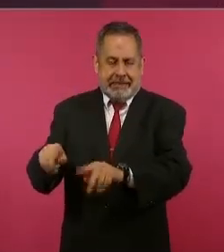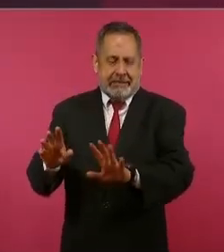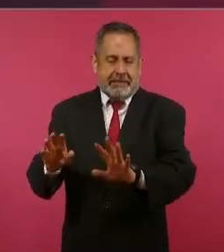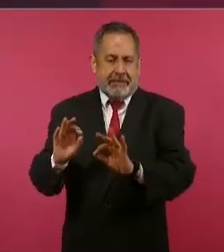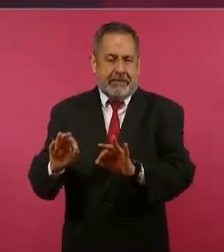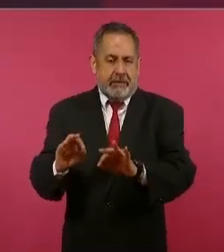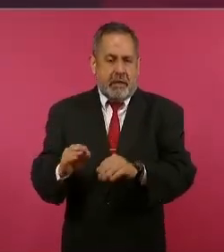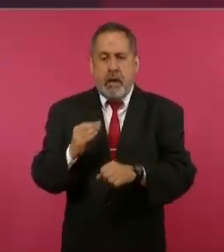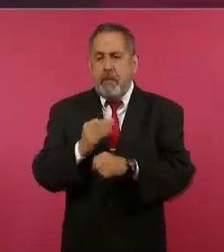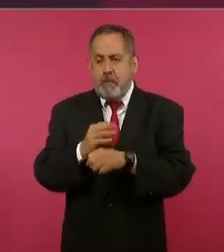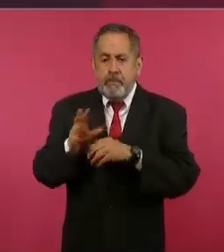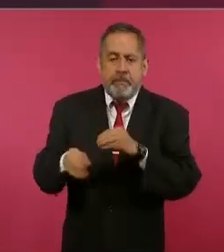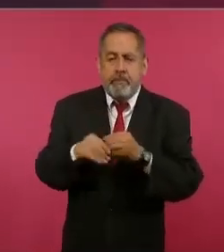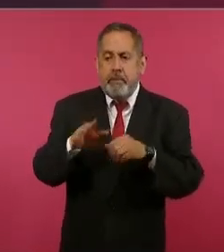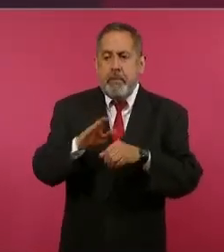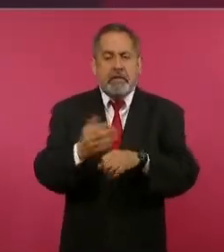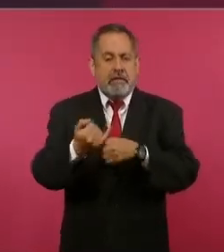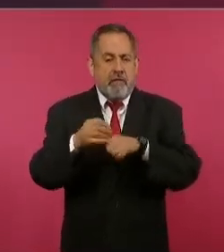hoy con informar